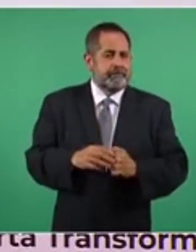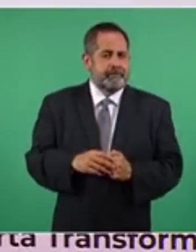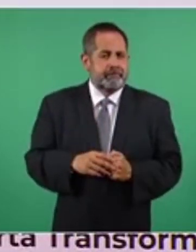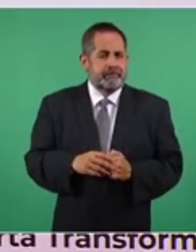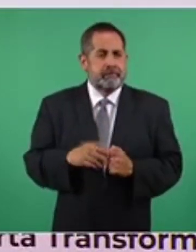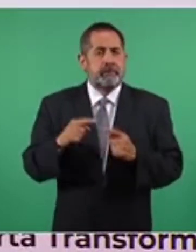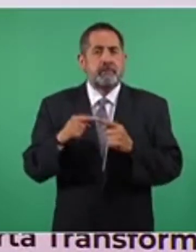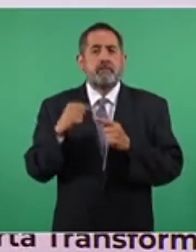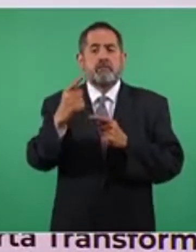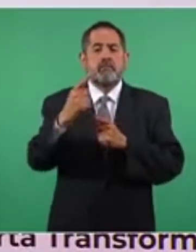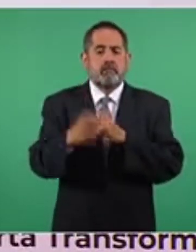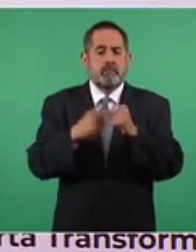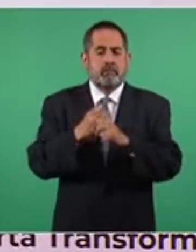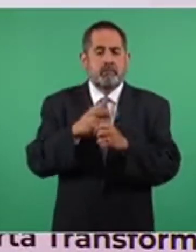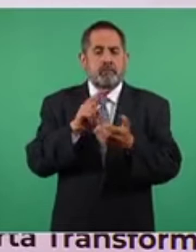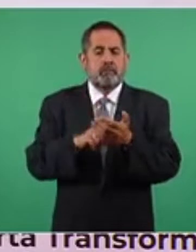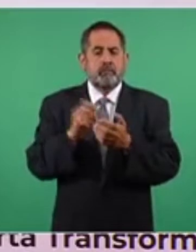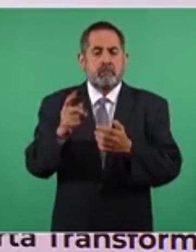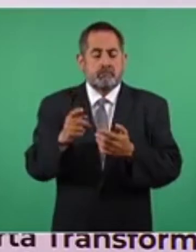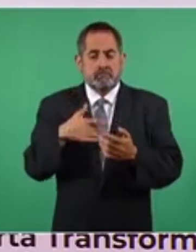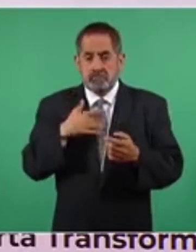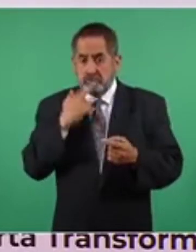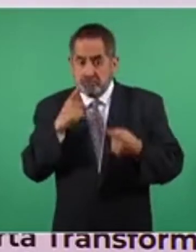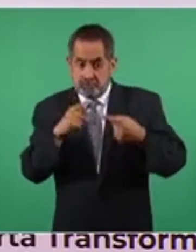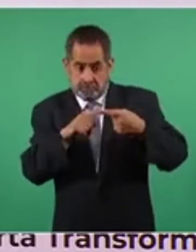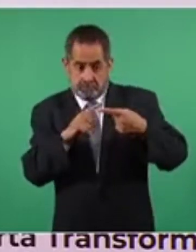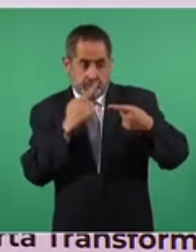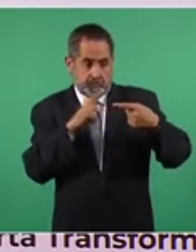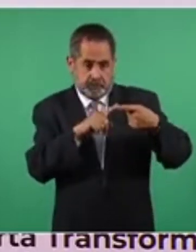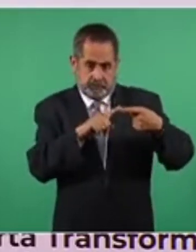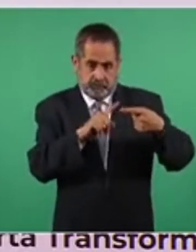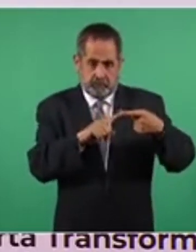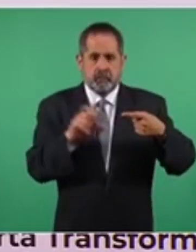el siguiente año? Mejor,